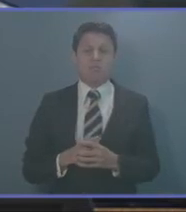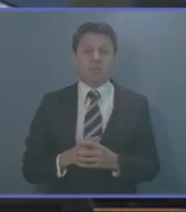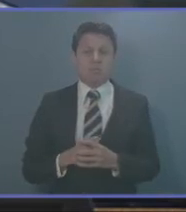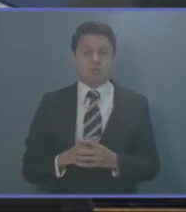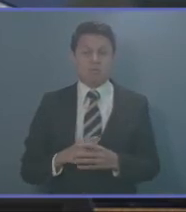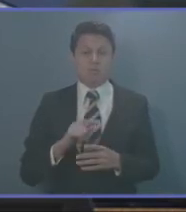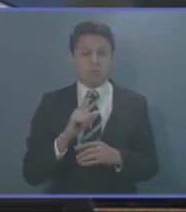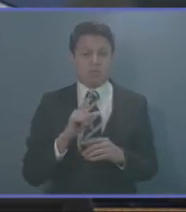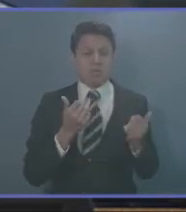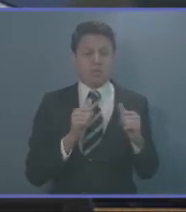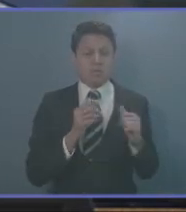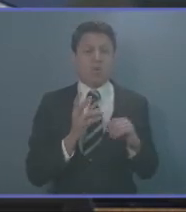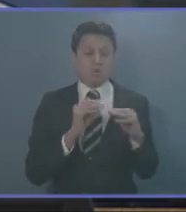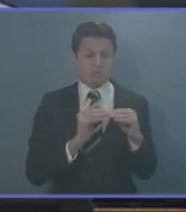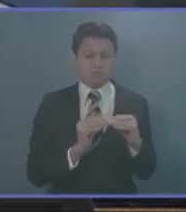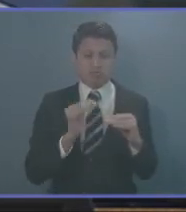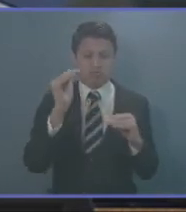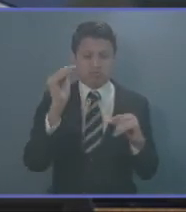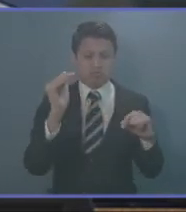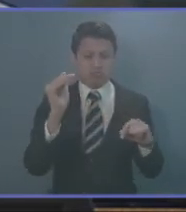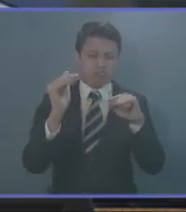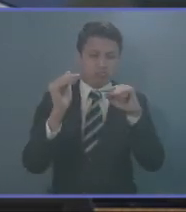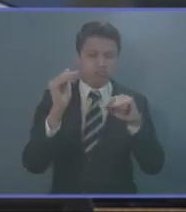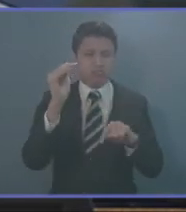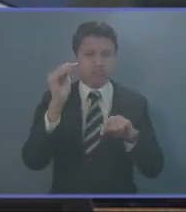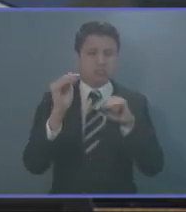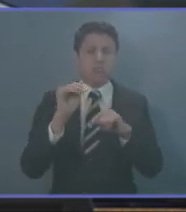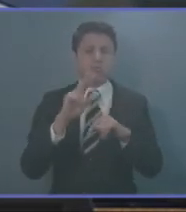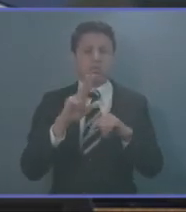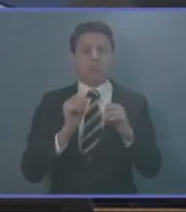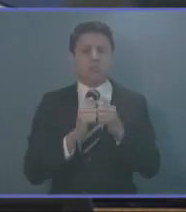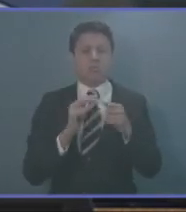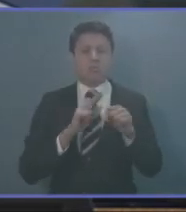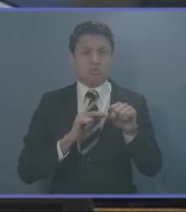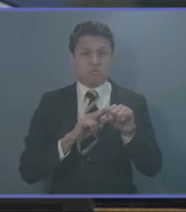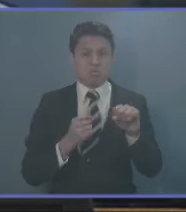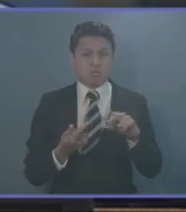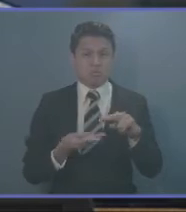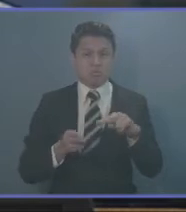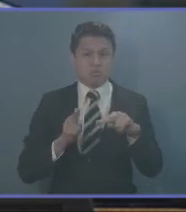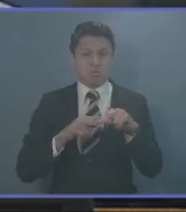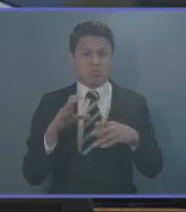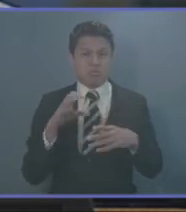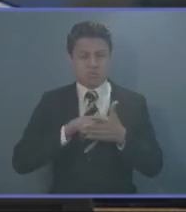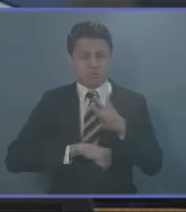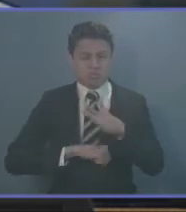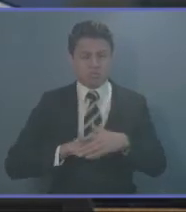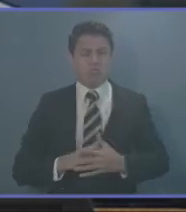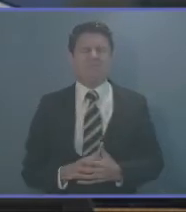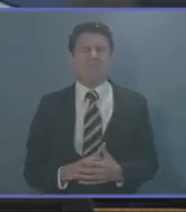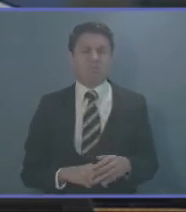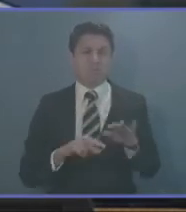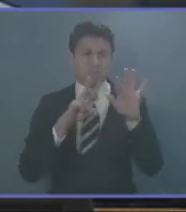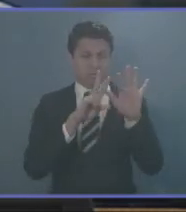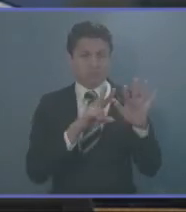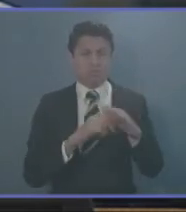por cada millar o fracción de 0.35 sobre el exceso de $3,000,000. 7. De